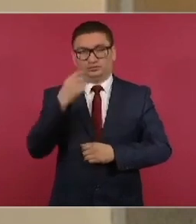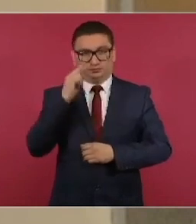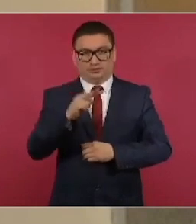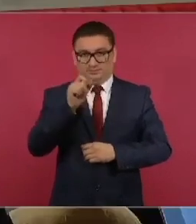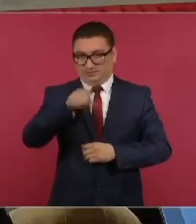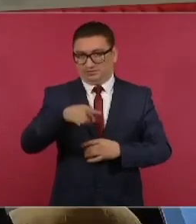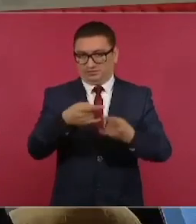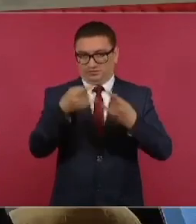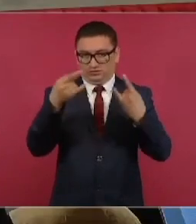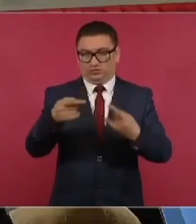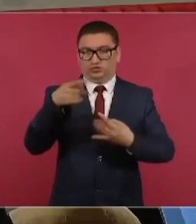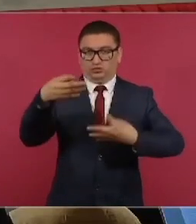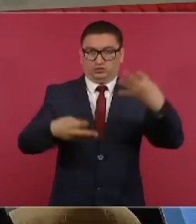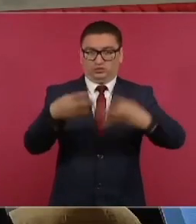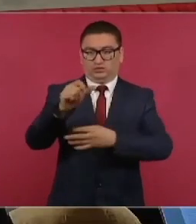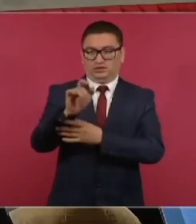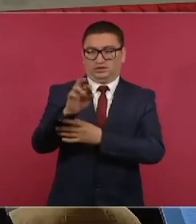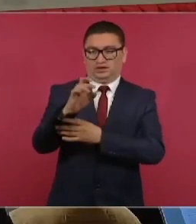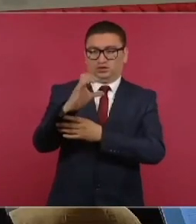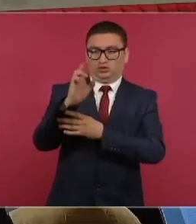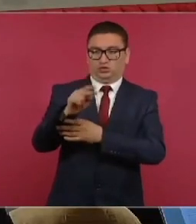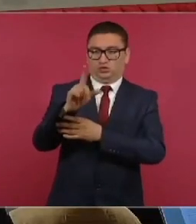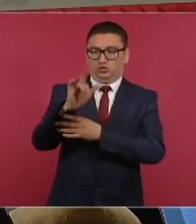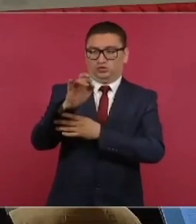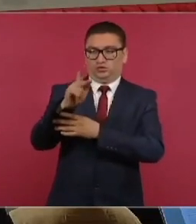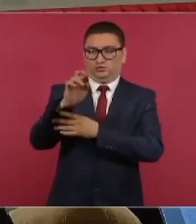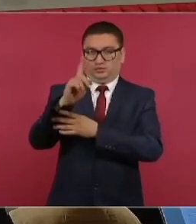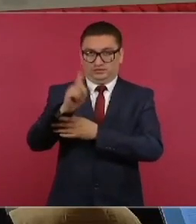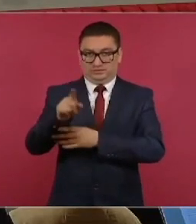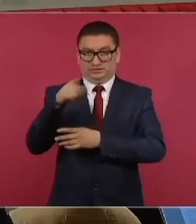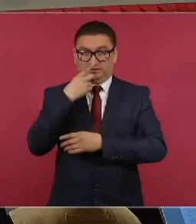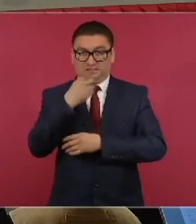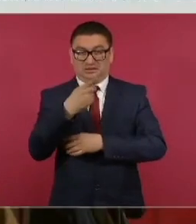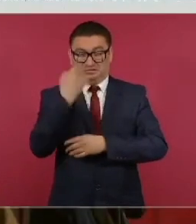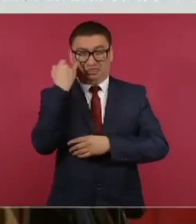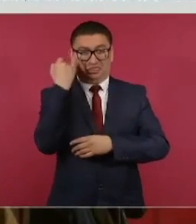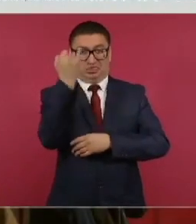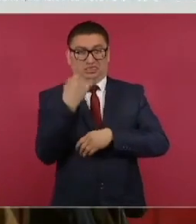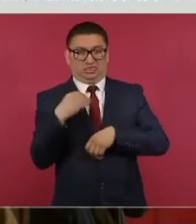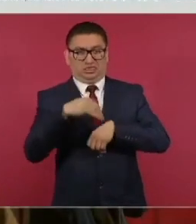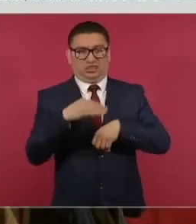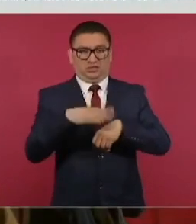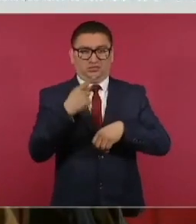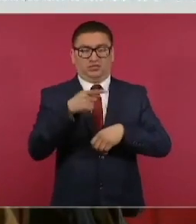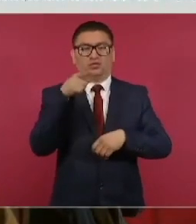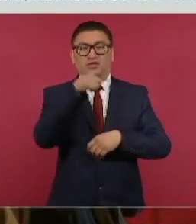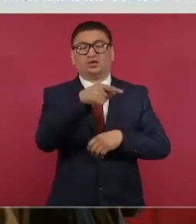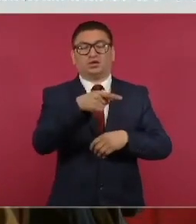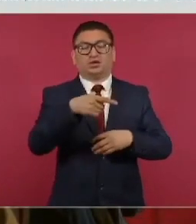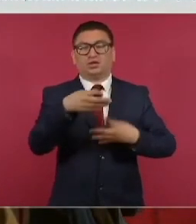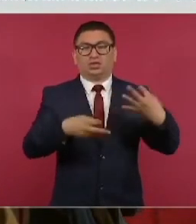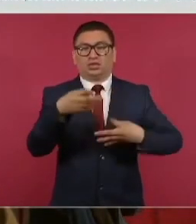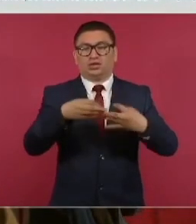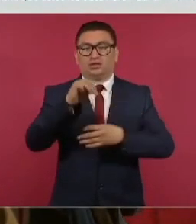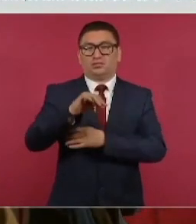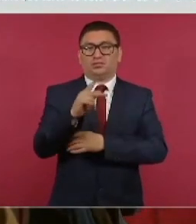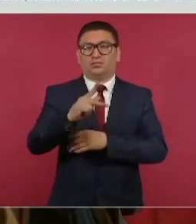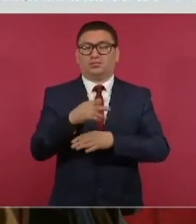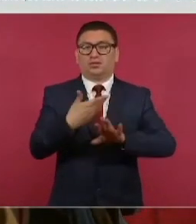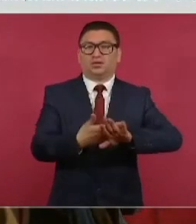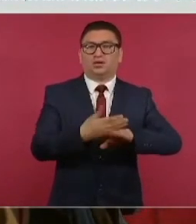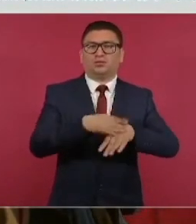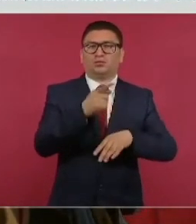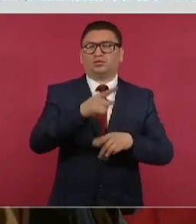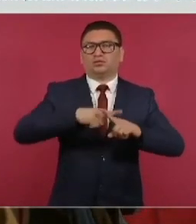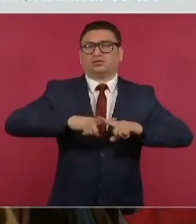caso el argumento del juez Alarcón López se considera arbitrario al imponerle una carga procesal al ministerio público